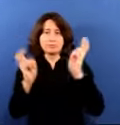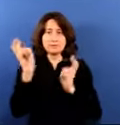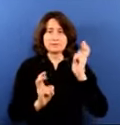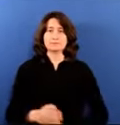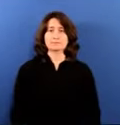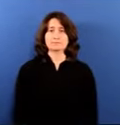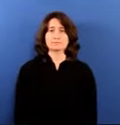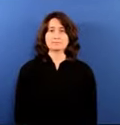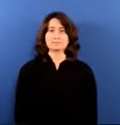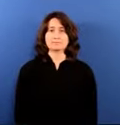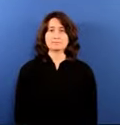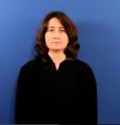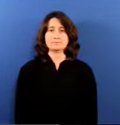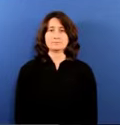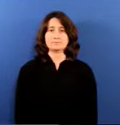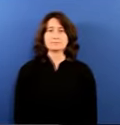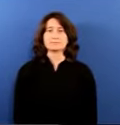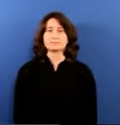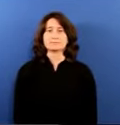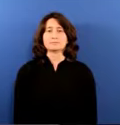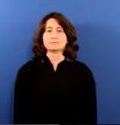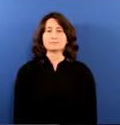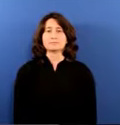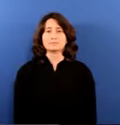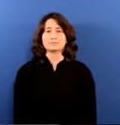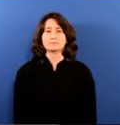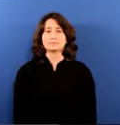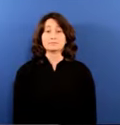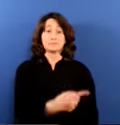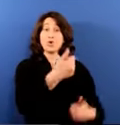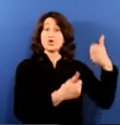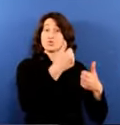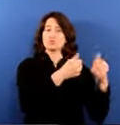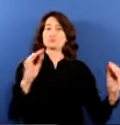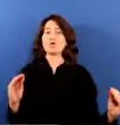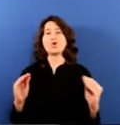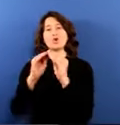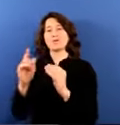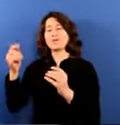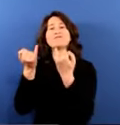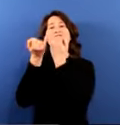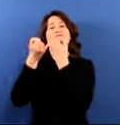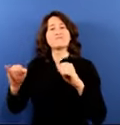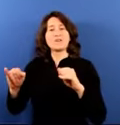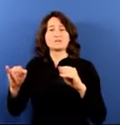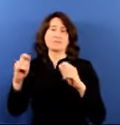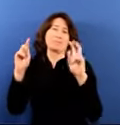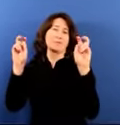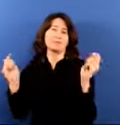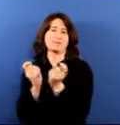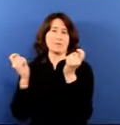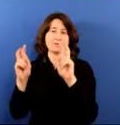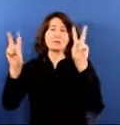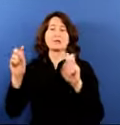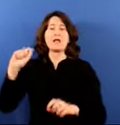hacer frente a la crisis. Hay que destacar que una buena reputación internacional resulta imprescindible, entre otros aspectos,